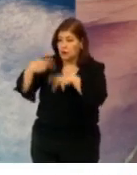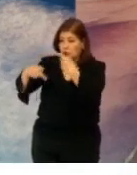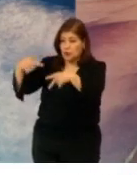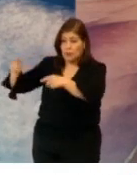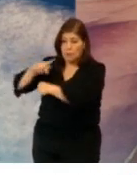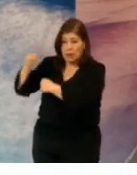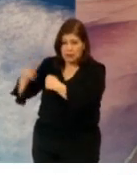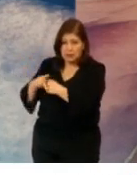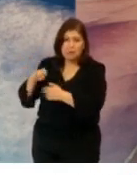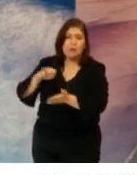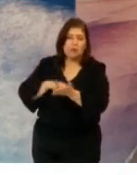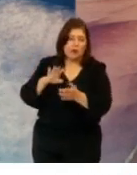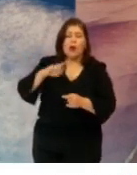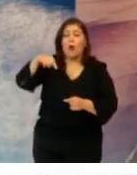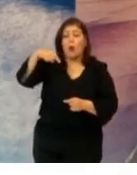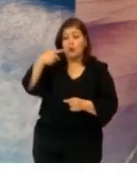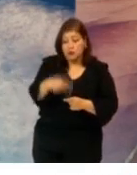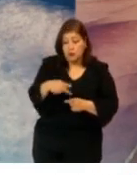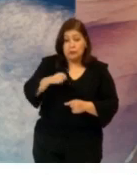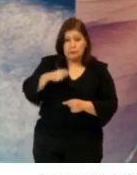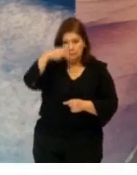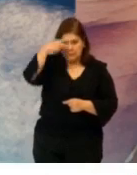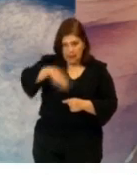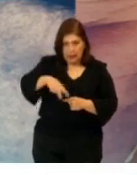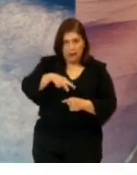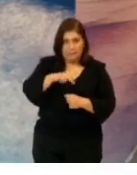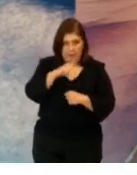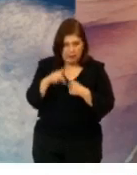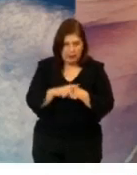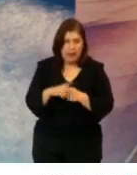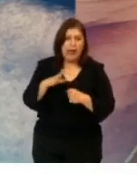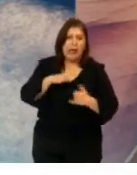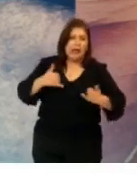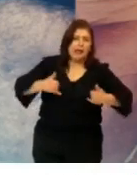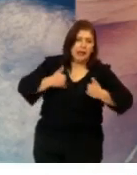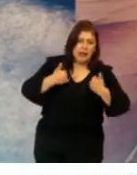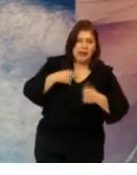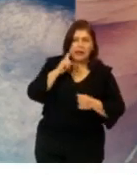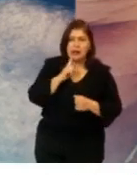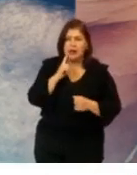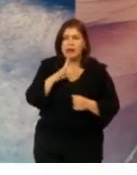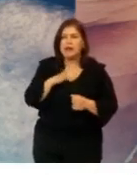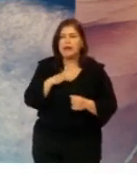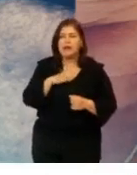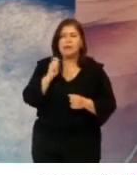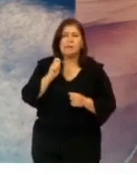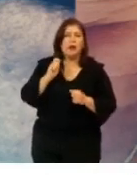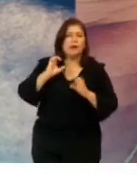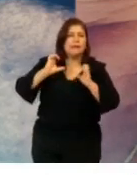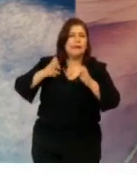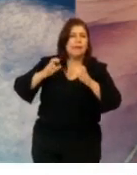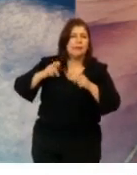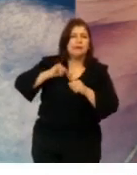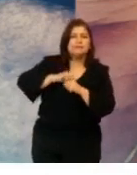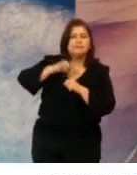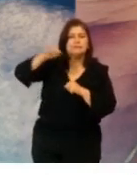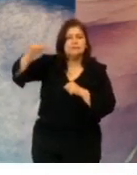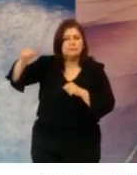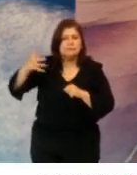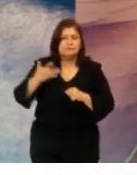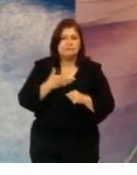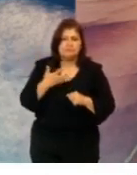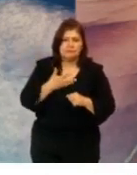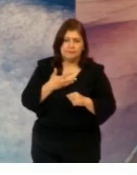país, México, tienen a chicas, niñas y adolescentes en lugares con sectores como Chiapas que usan